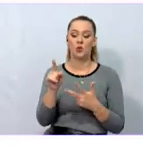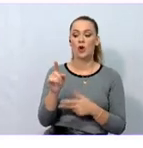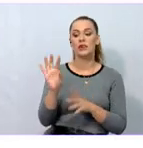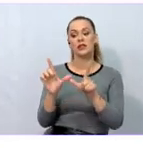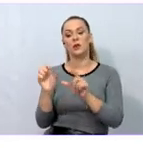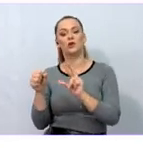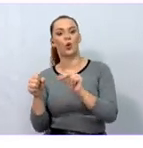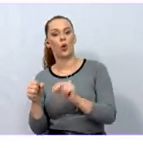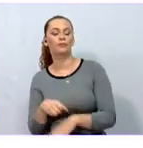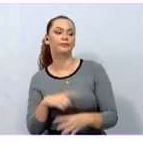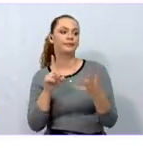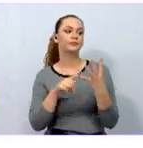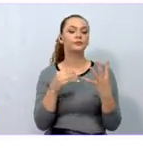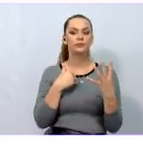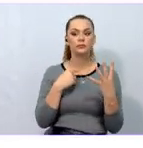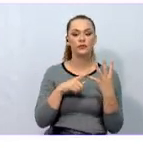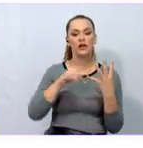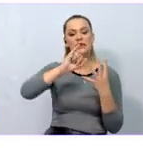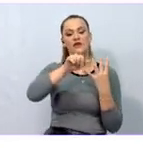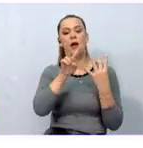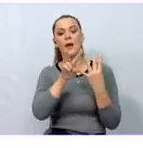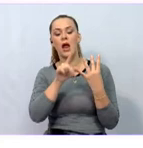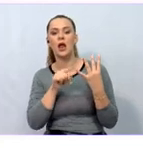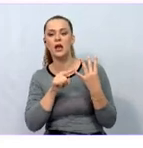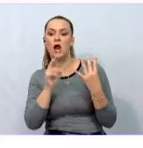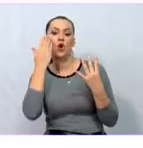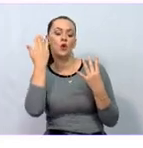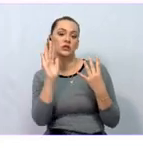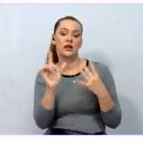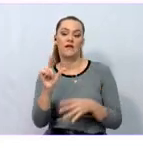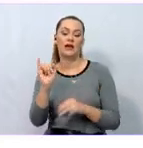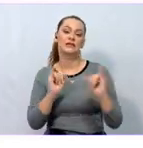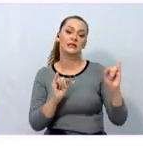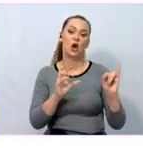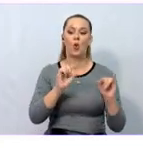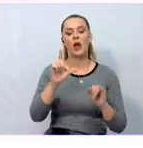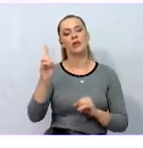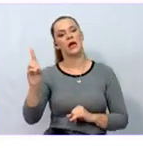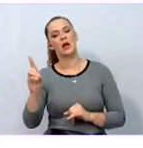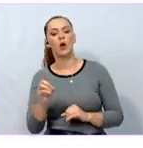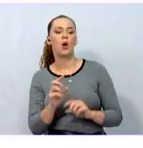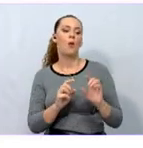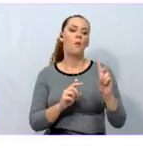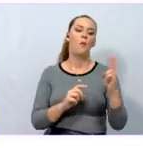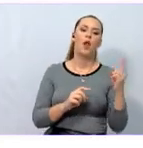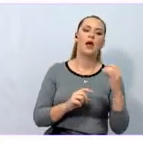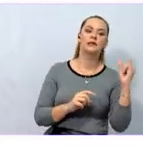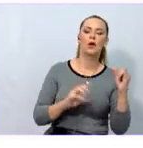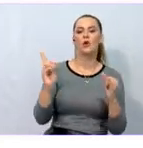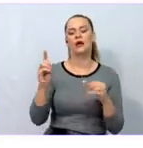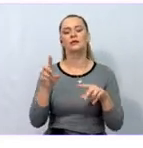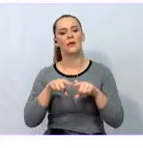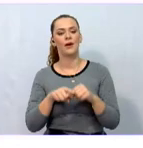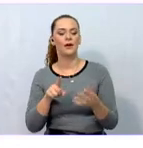titular o no va a ser titular tenés Jeffrey Valverde que no sabe si va a ser lateral izquierdo lateral derecho volante derecho volante izquierdo